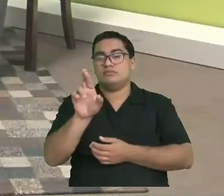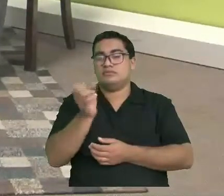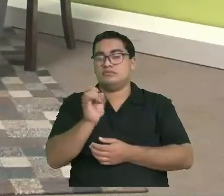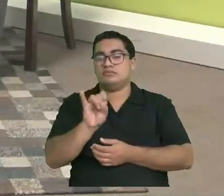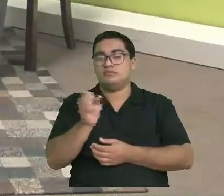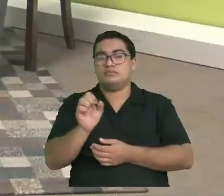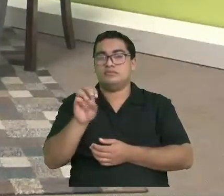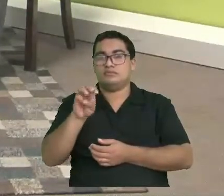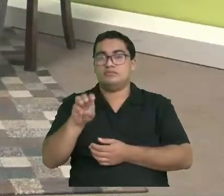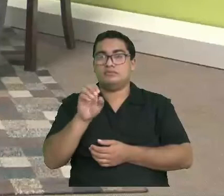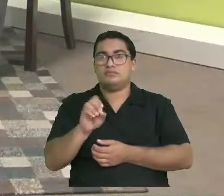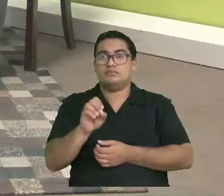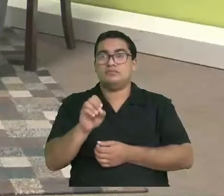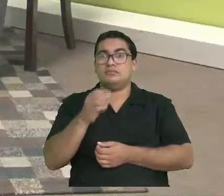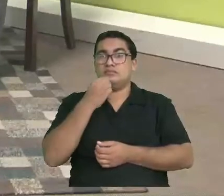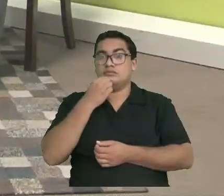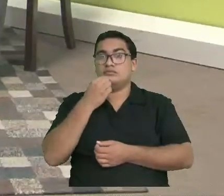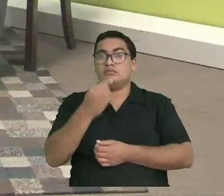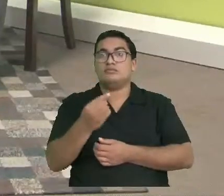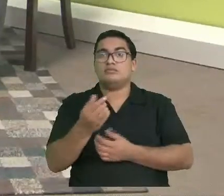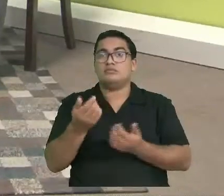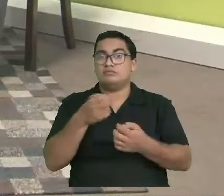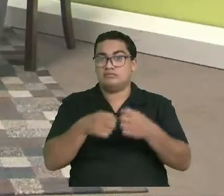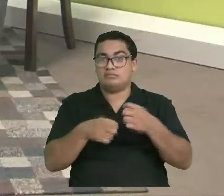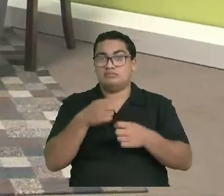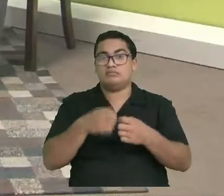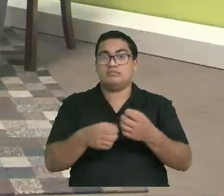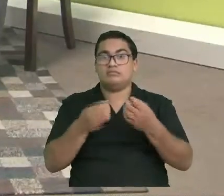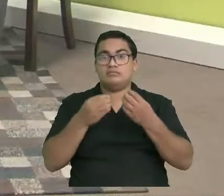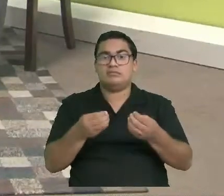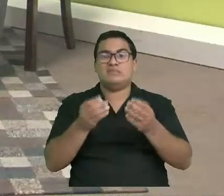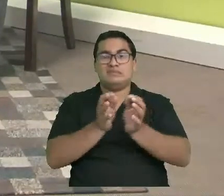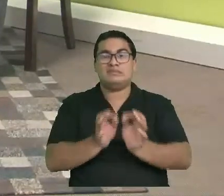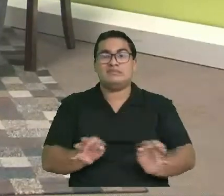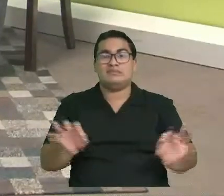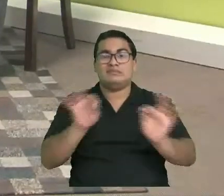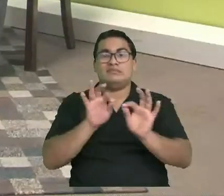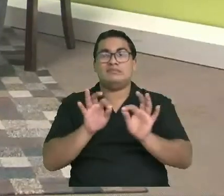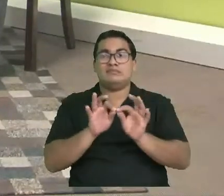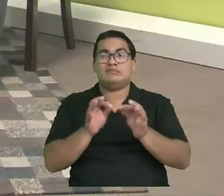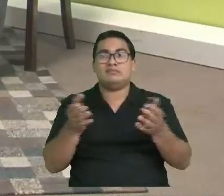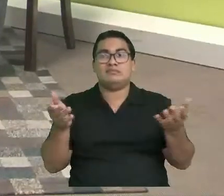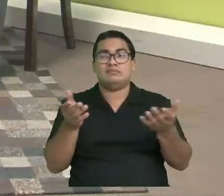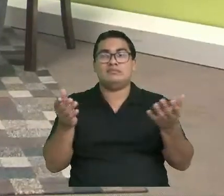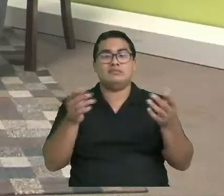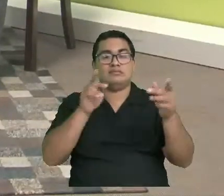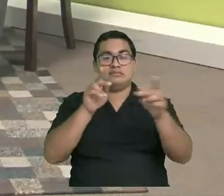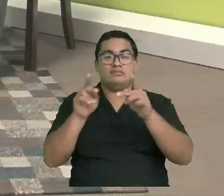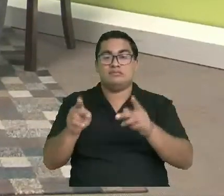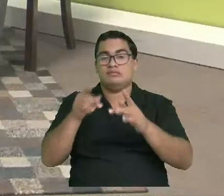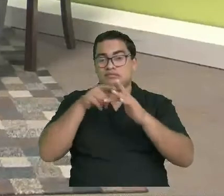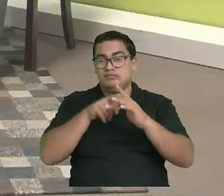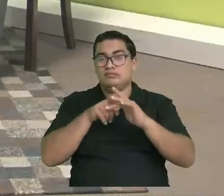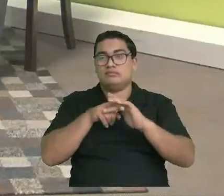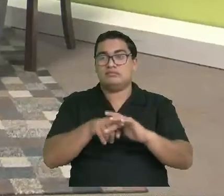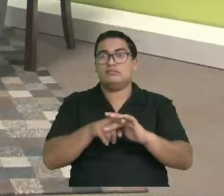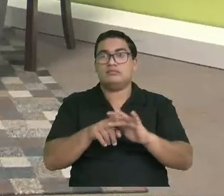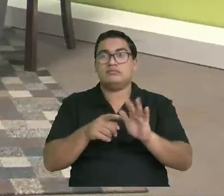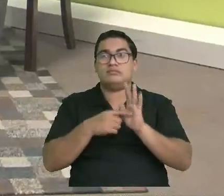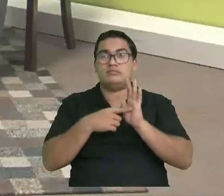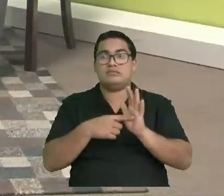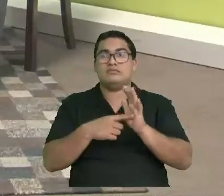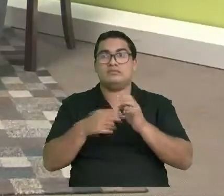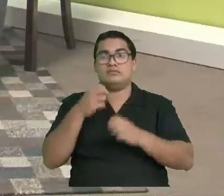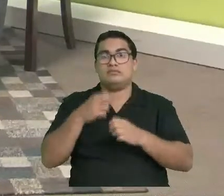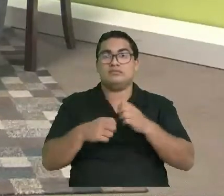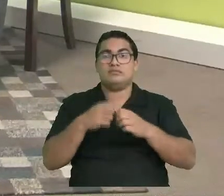la etiología más frecuente, ¿verdad? O la más importante es la parte psicológica. Entonces, por el trastorno